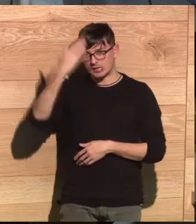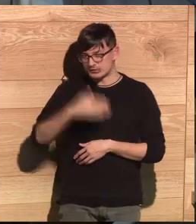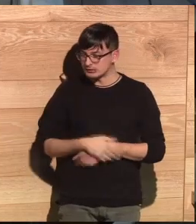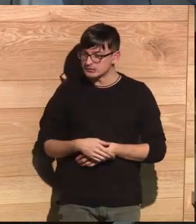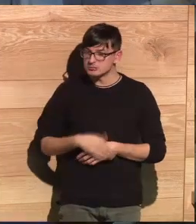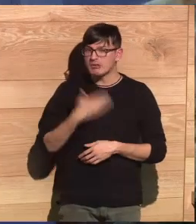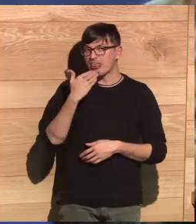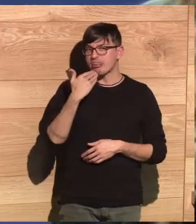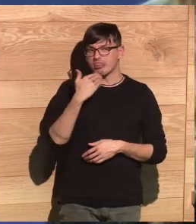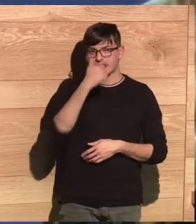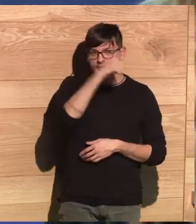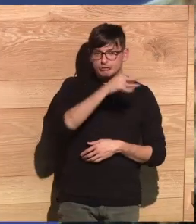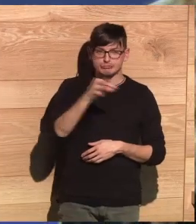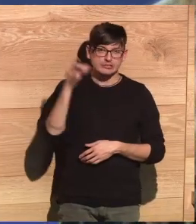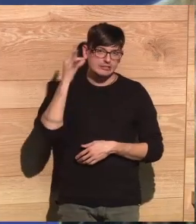las niñas,